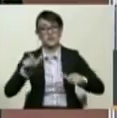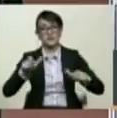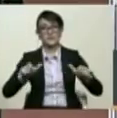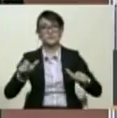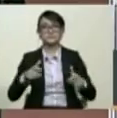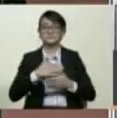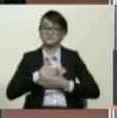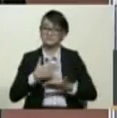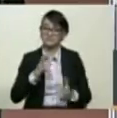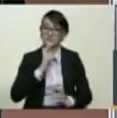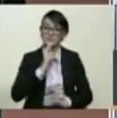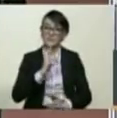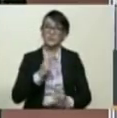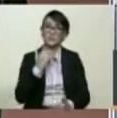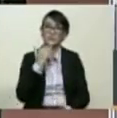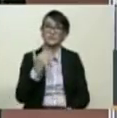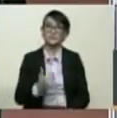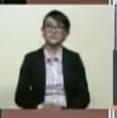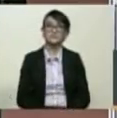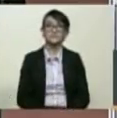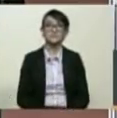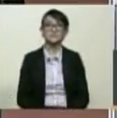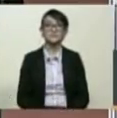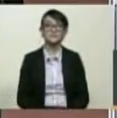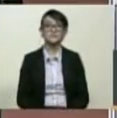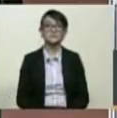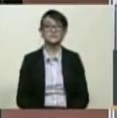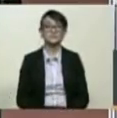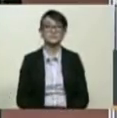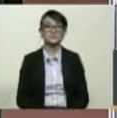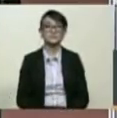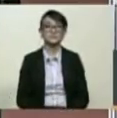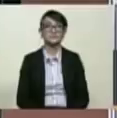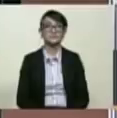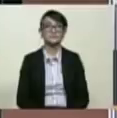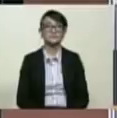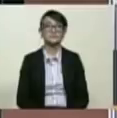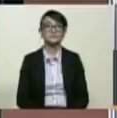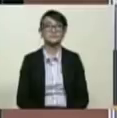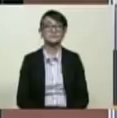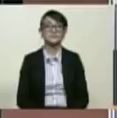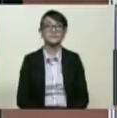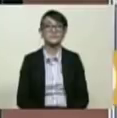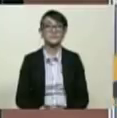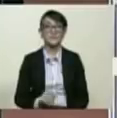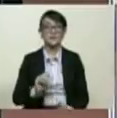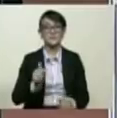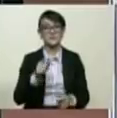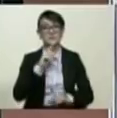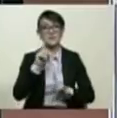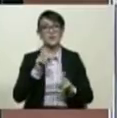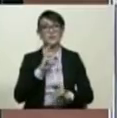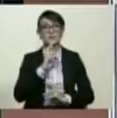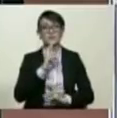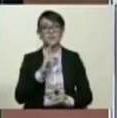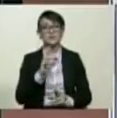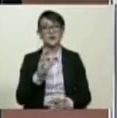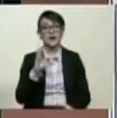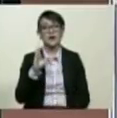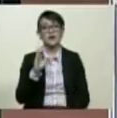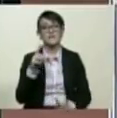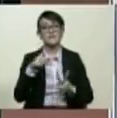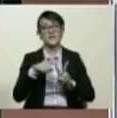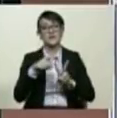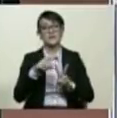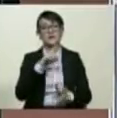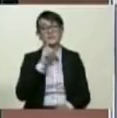Con mucho gusto contestaremos las preguntas que hubiera lugar. Damos inicio al ciclo de preguntas y respuestas con Carlos Aranguren,